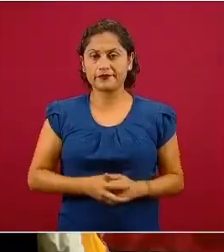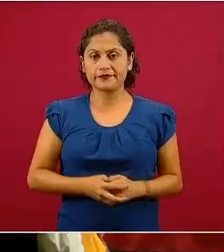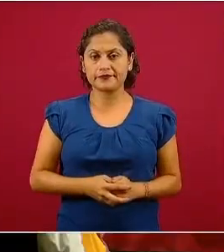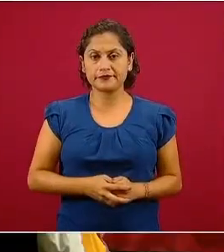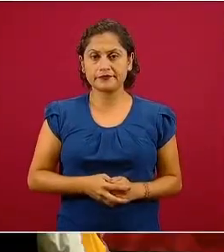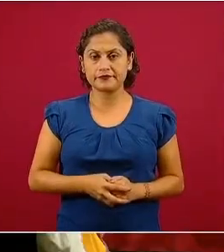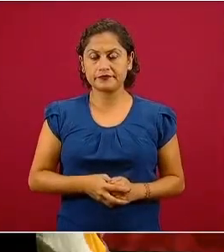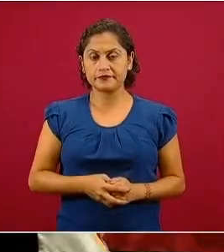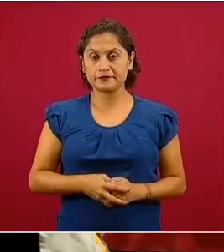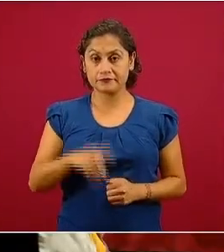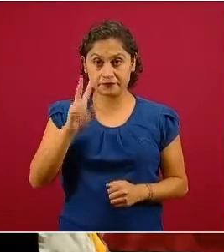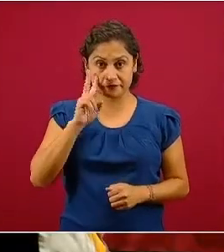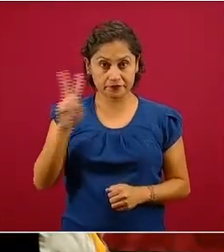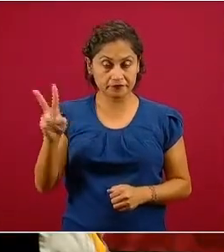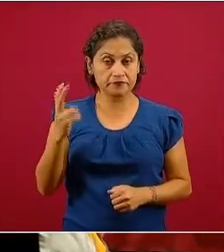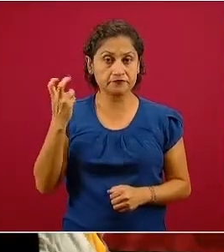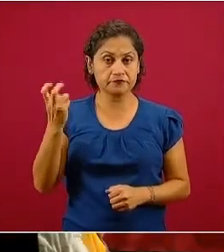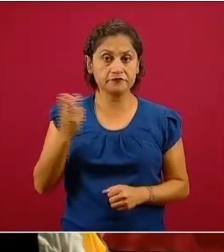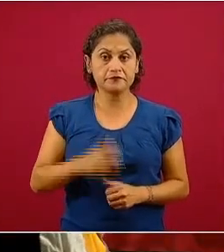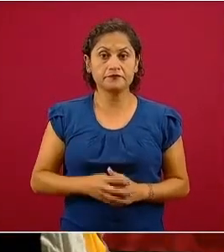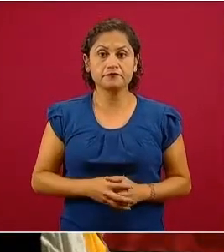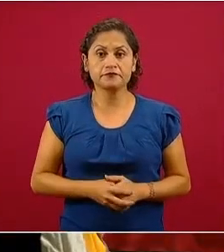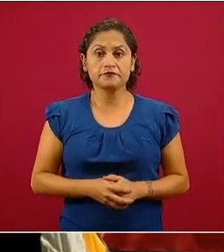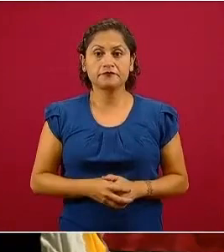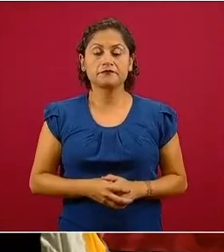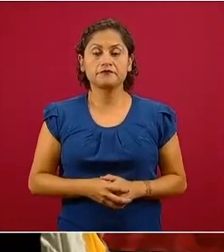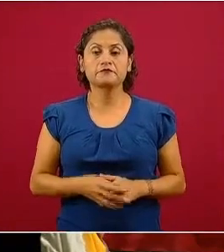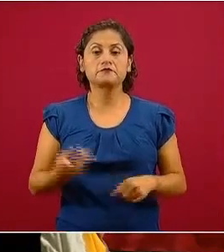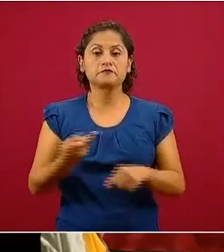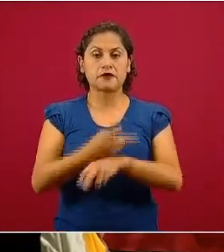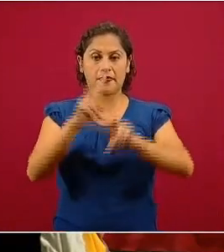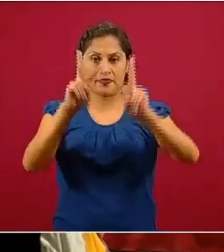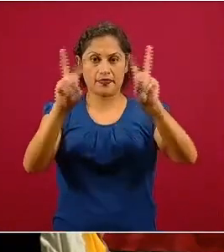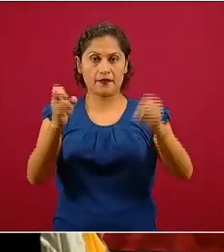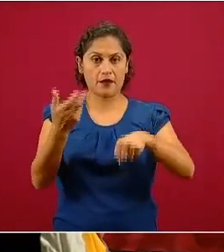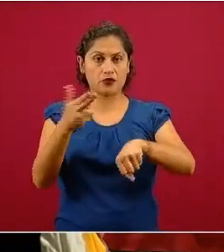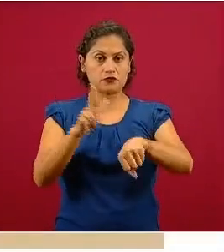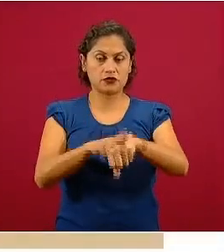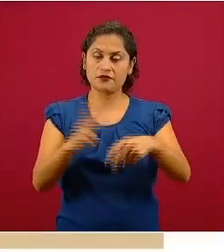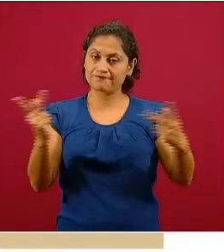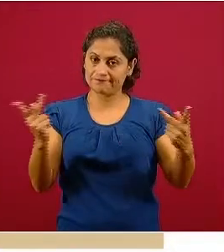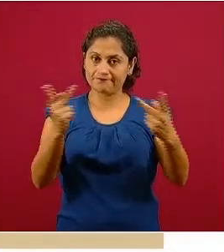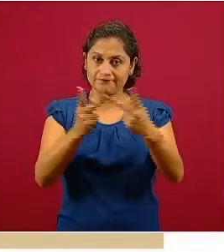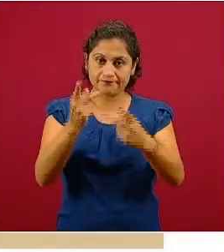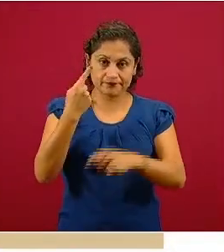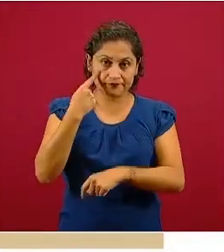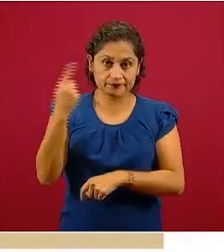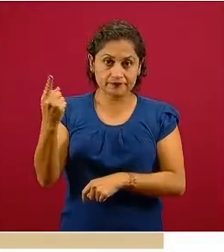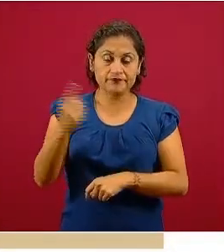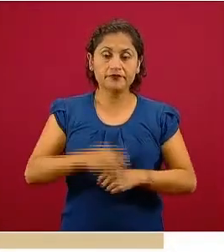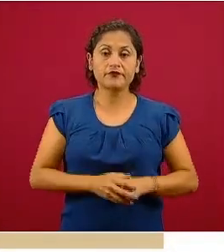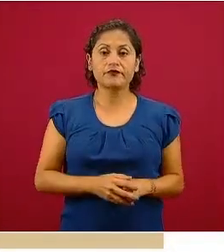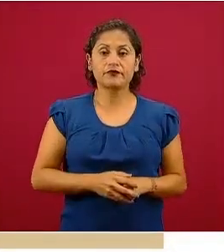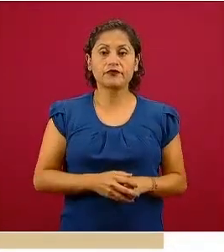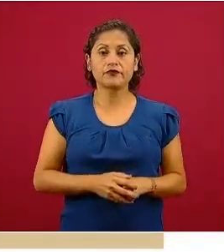Aquí vemos, corroborando el tema de la ocupación hospitalaria, inició el descenso desde los primeros de julio, hubo un